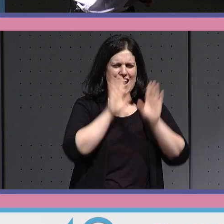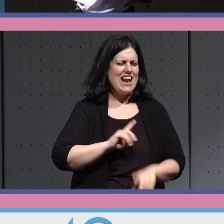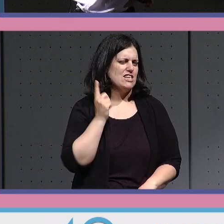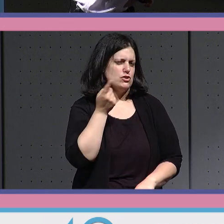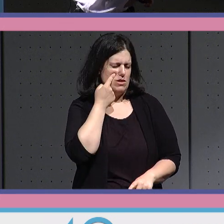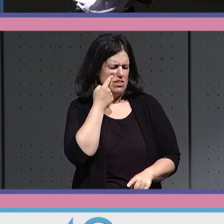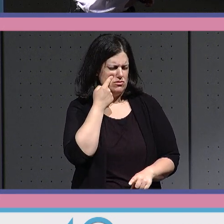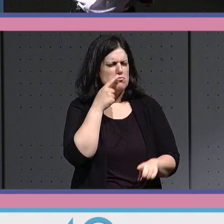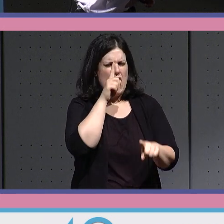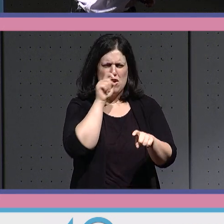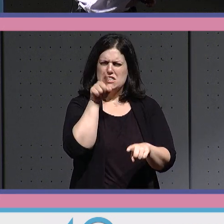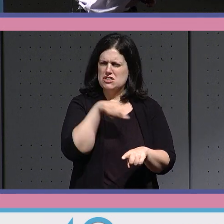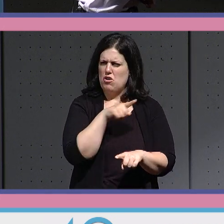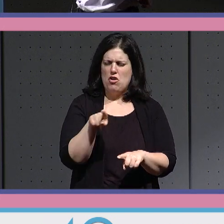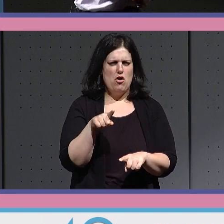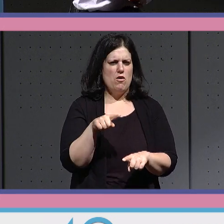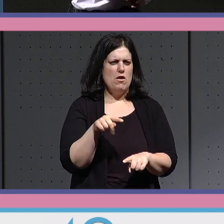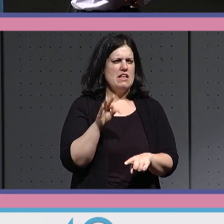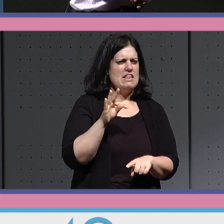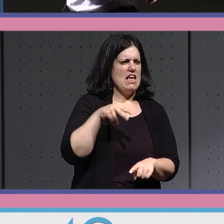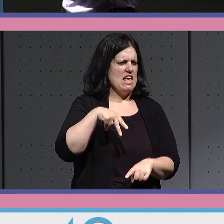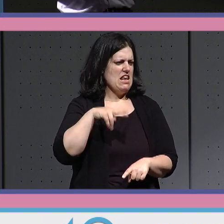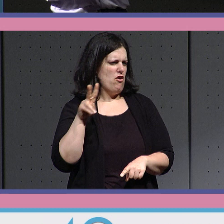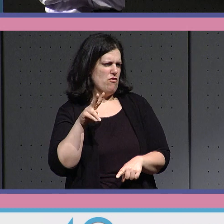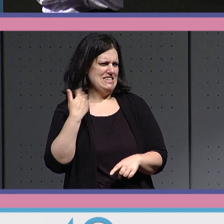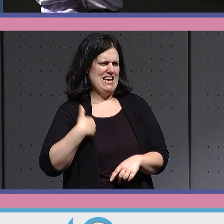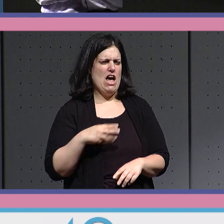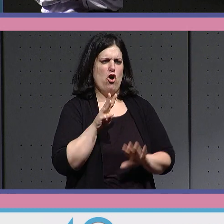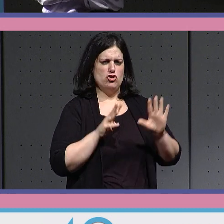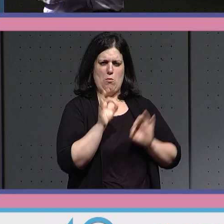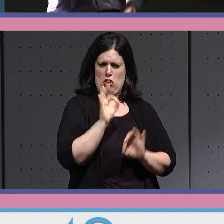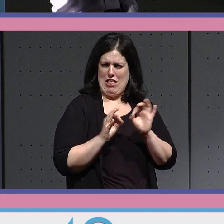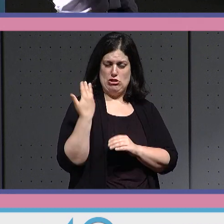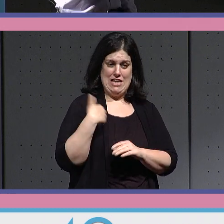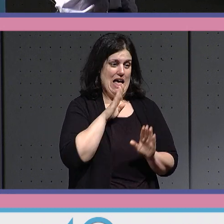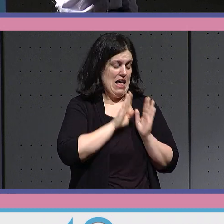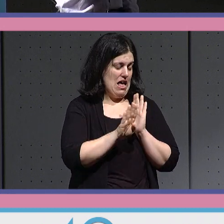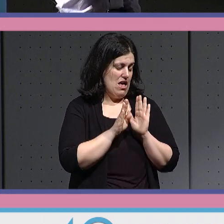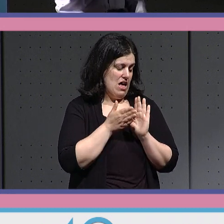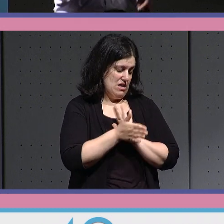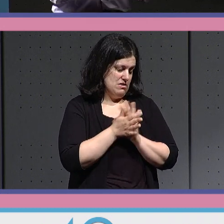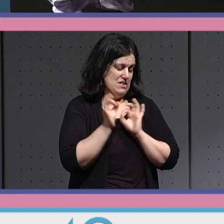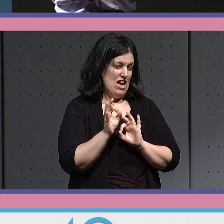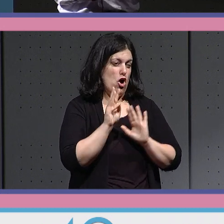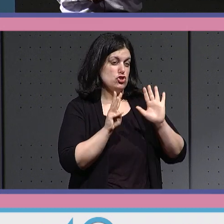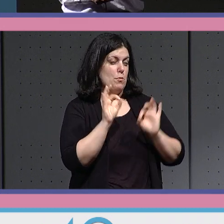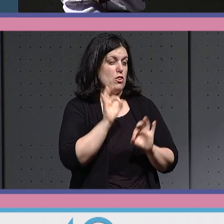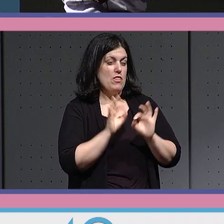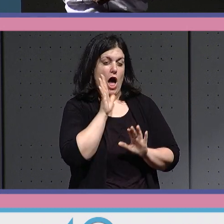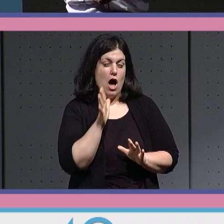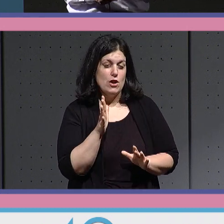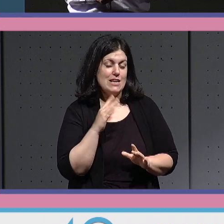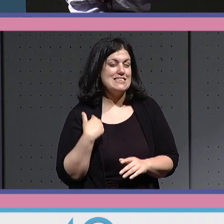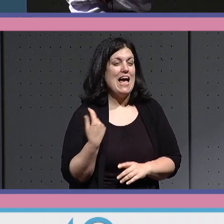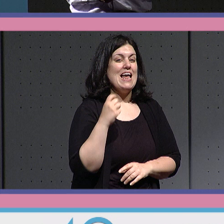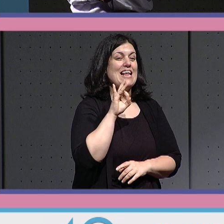¿os acordáis que los CNV se explicaban el 8% de los casos, las alteraciones microestructurales? Pues diagnosticamos un 15%